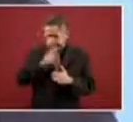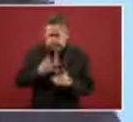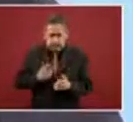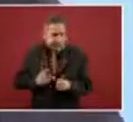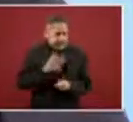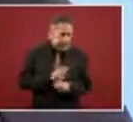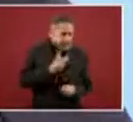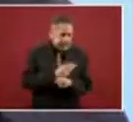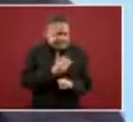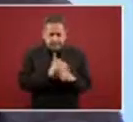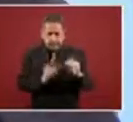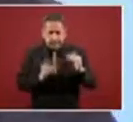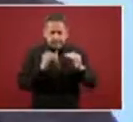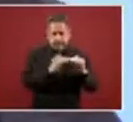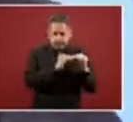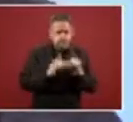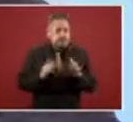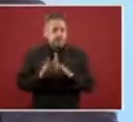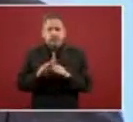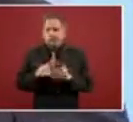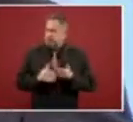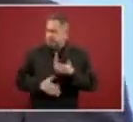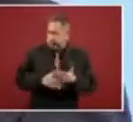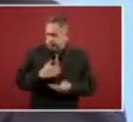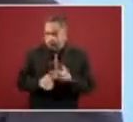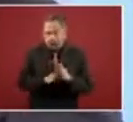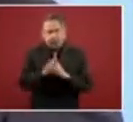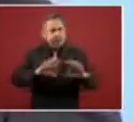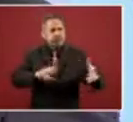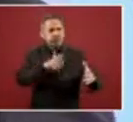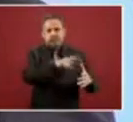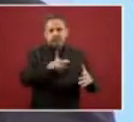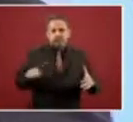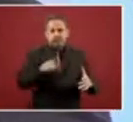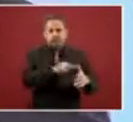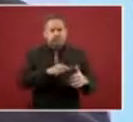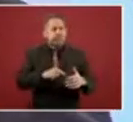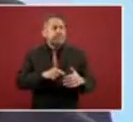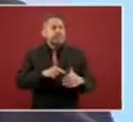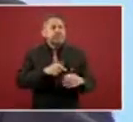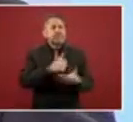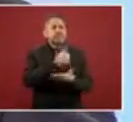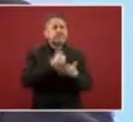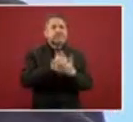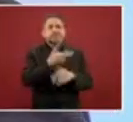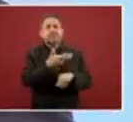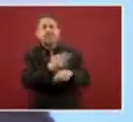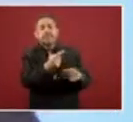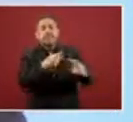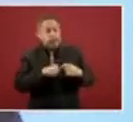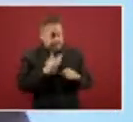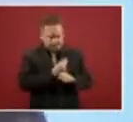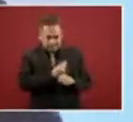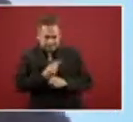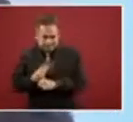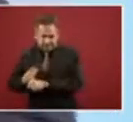posible, digamos, el modelo de desarrollo entre ambos países. Entonces, nos concentramos en el